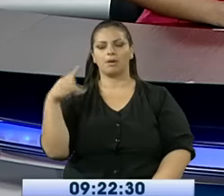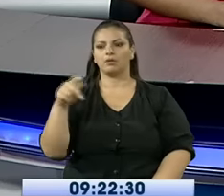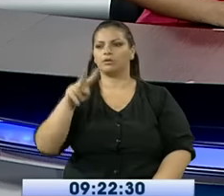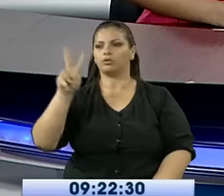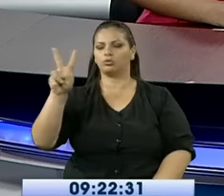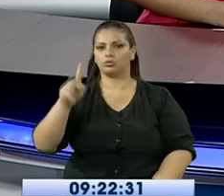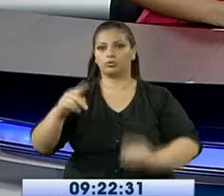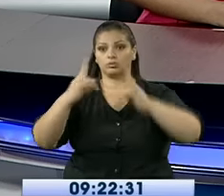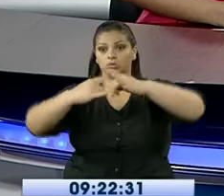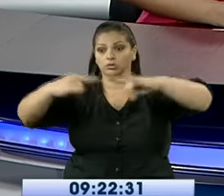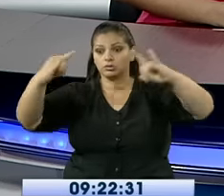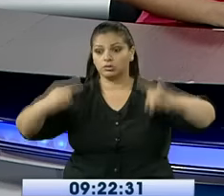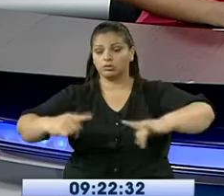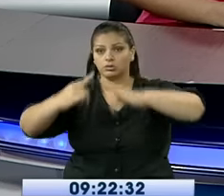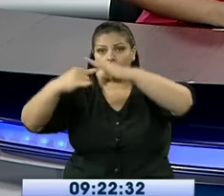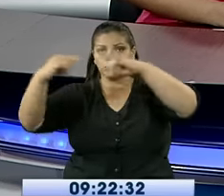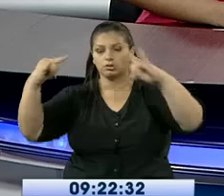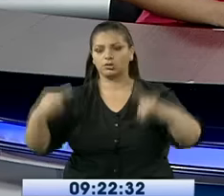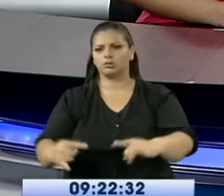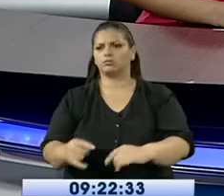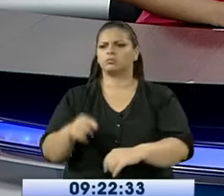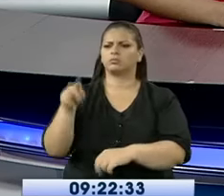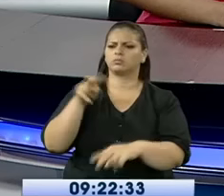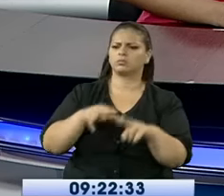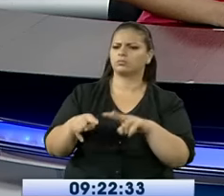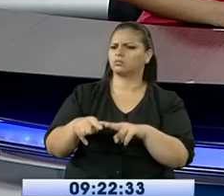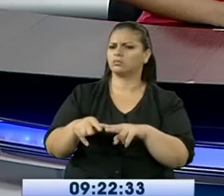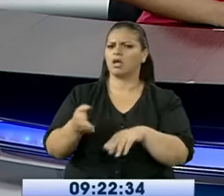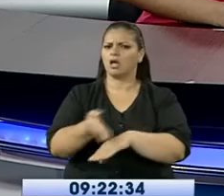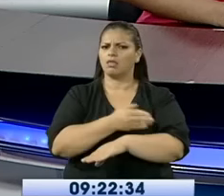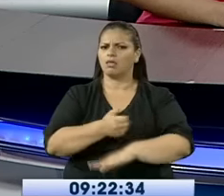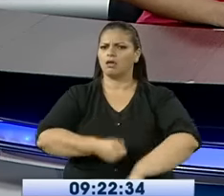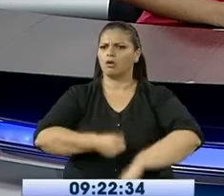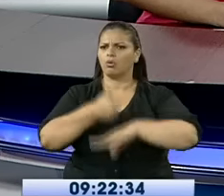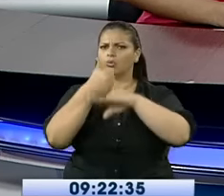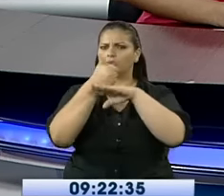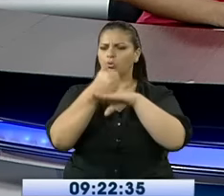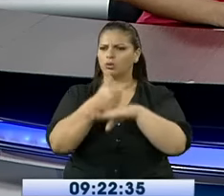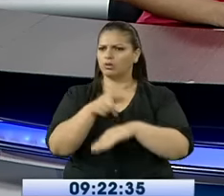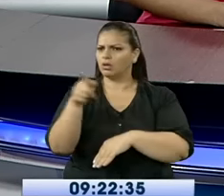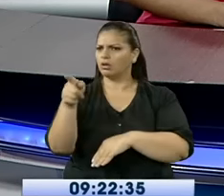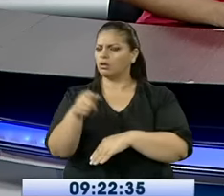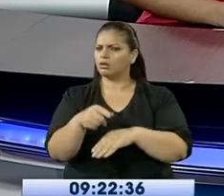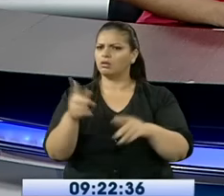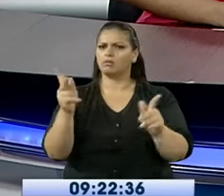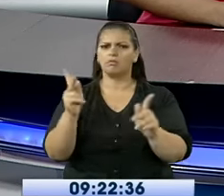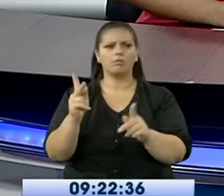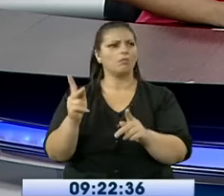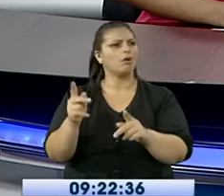y requisitos correspondientes para su funcionamiento. Bueno, los payasitos no pusieron a hacer bromas,